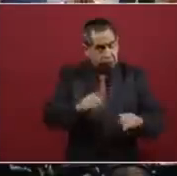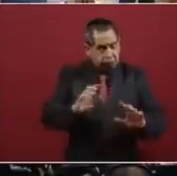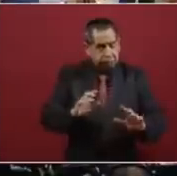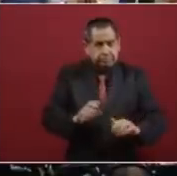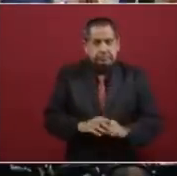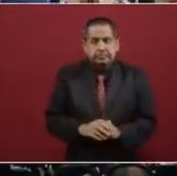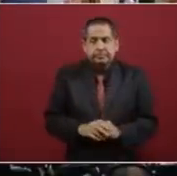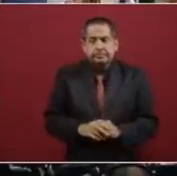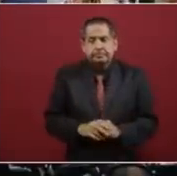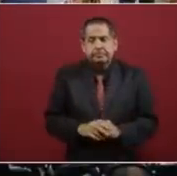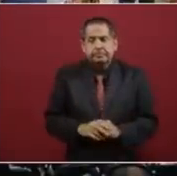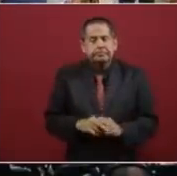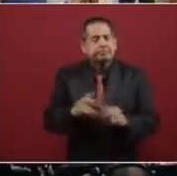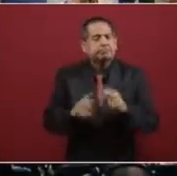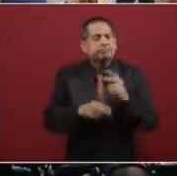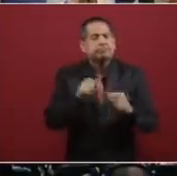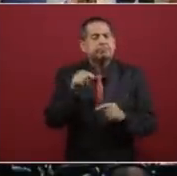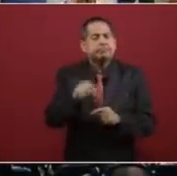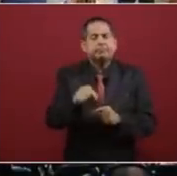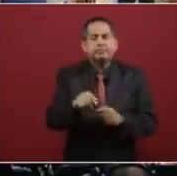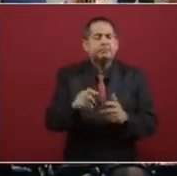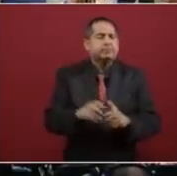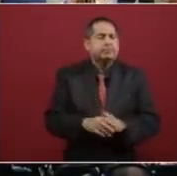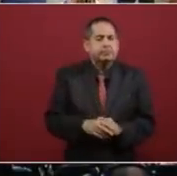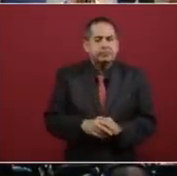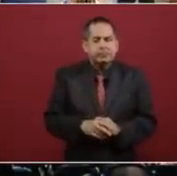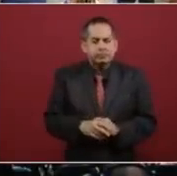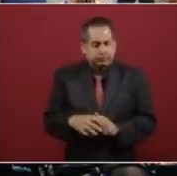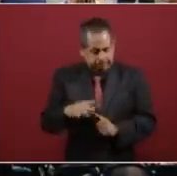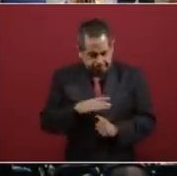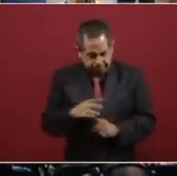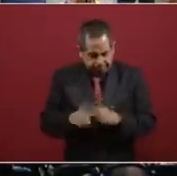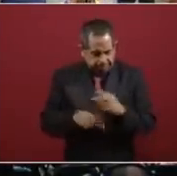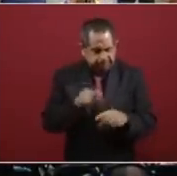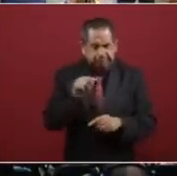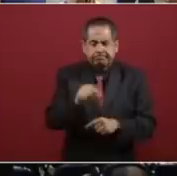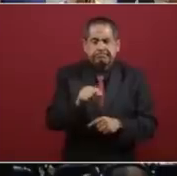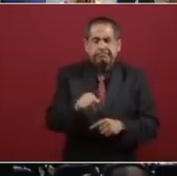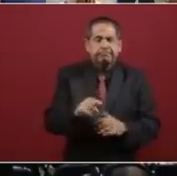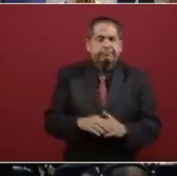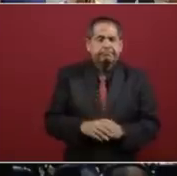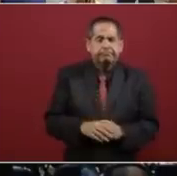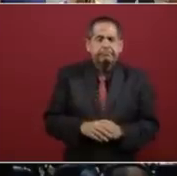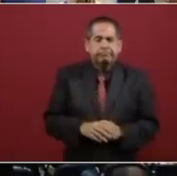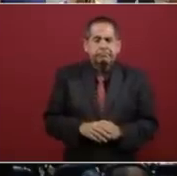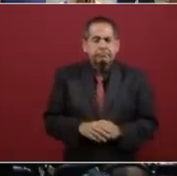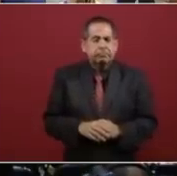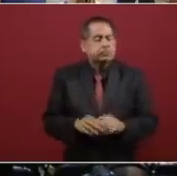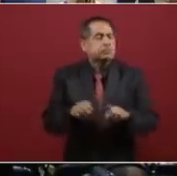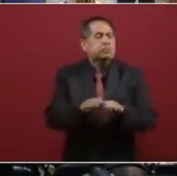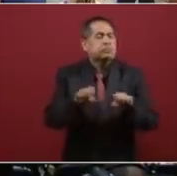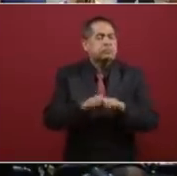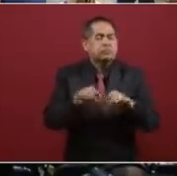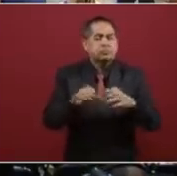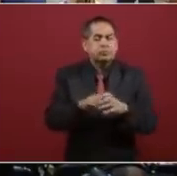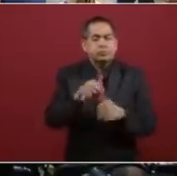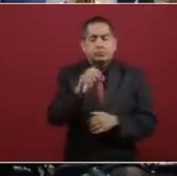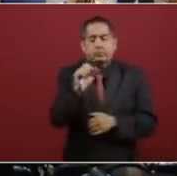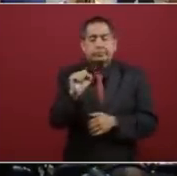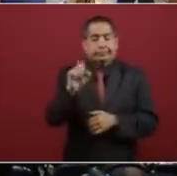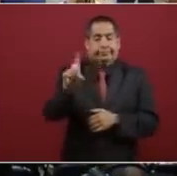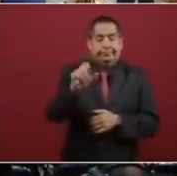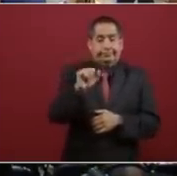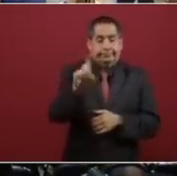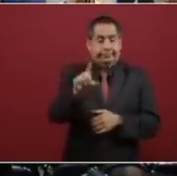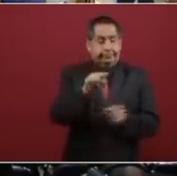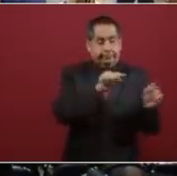Van a estar el equipo de San Diego.